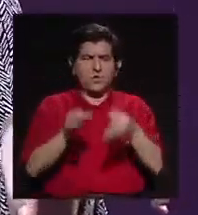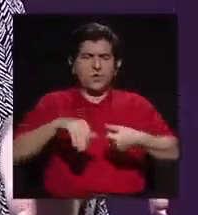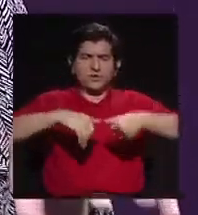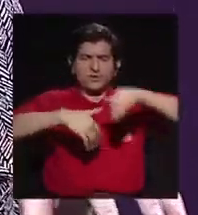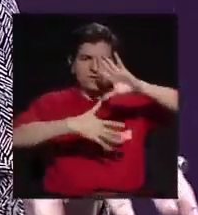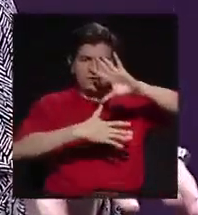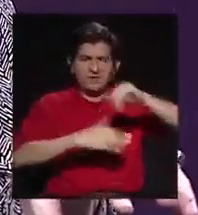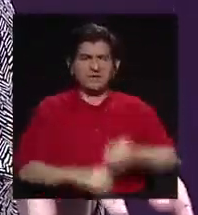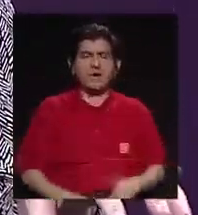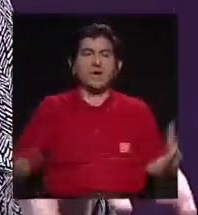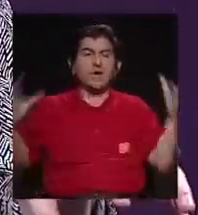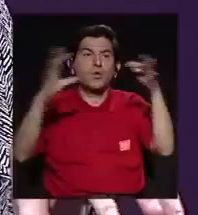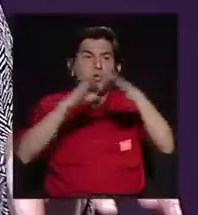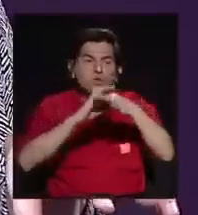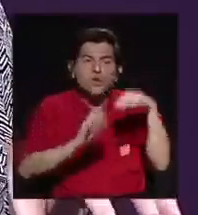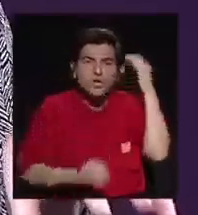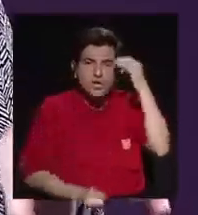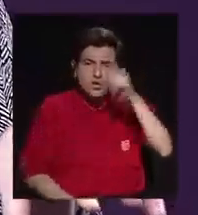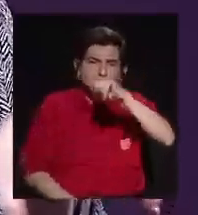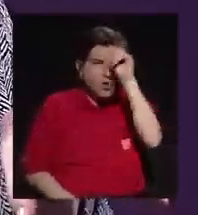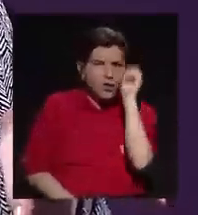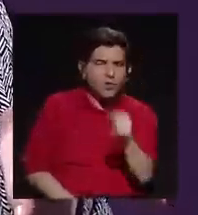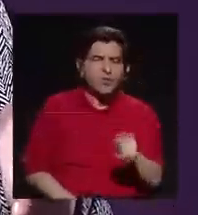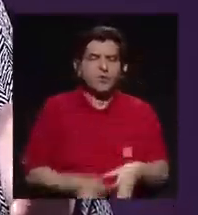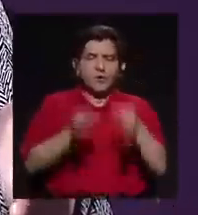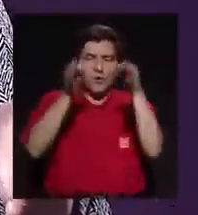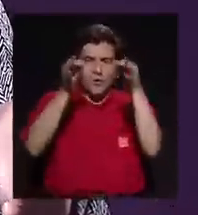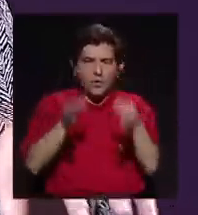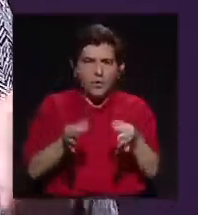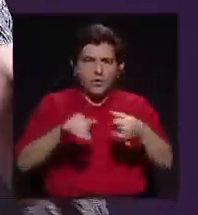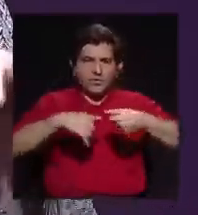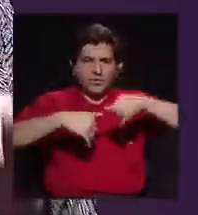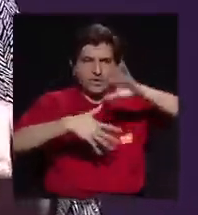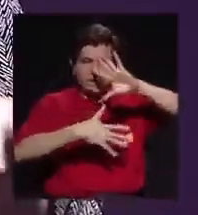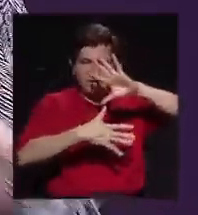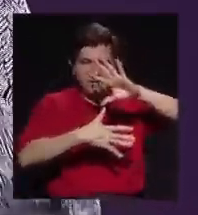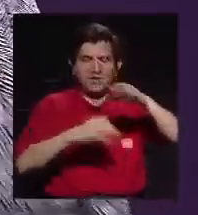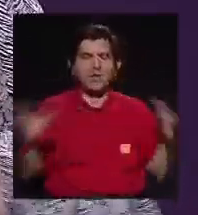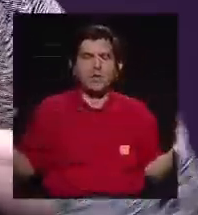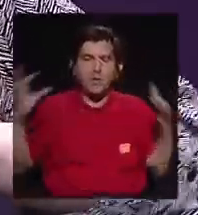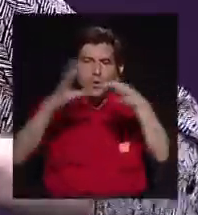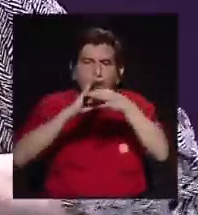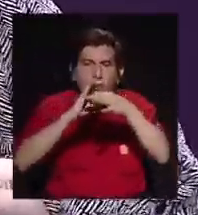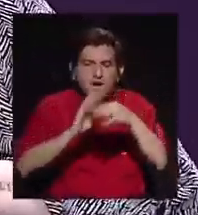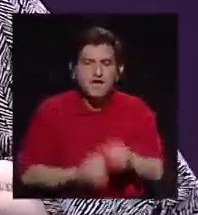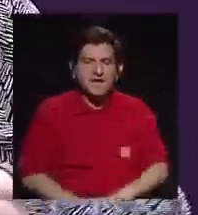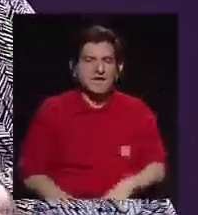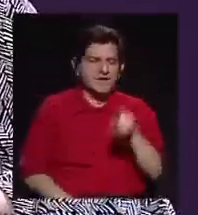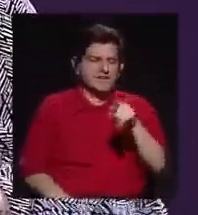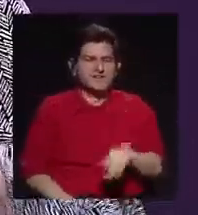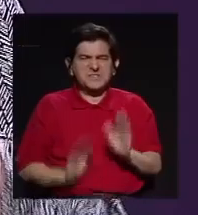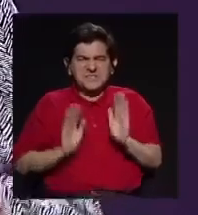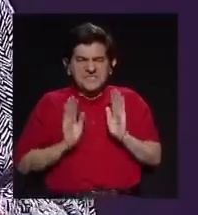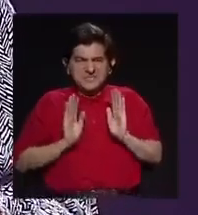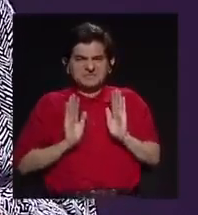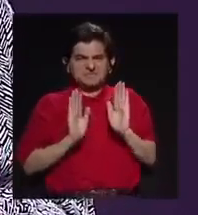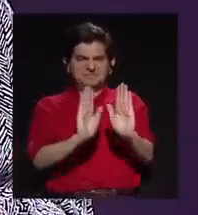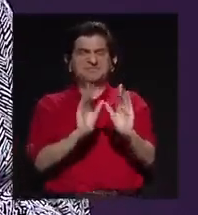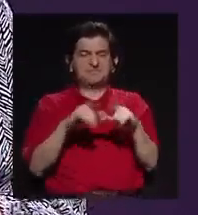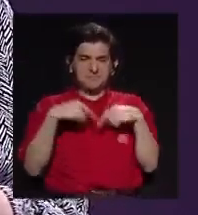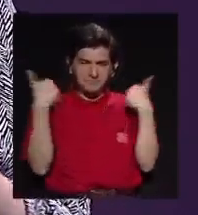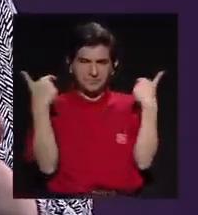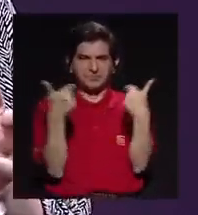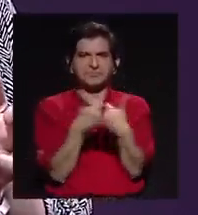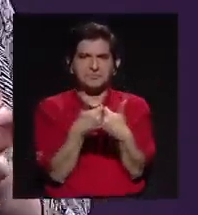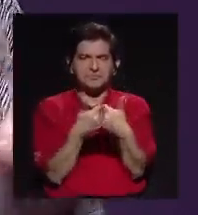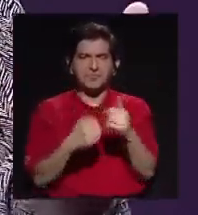Interamericana, uniéndolo con la opinión consultiva de la Corte Interamericana y uniéndolo además con esa resistencia de un grupo que